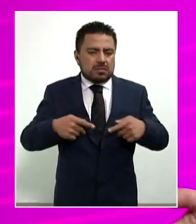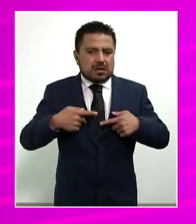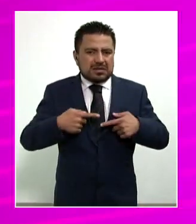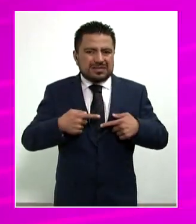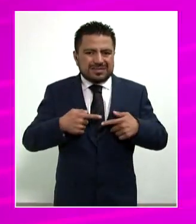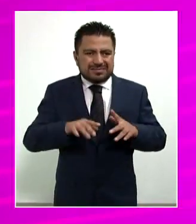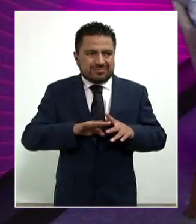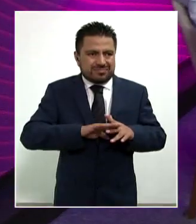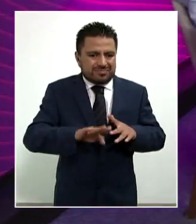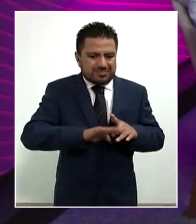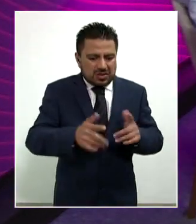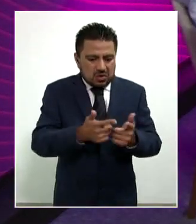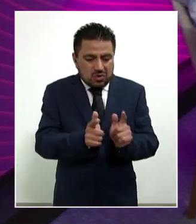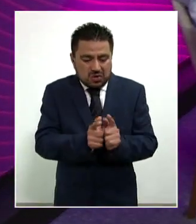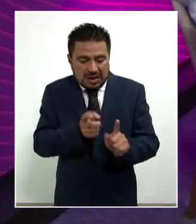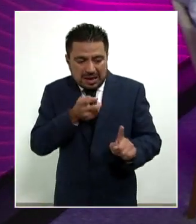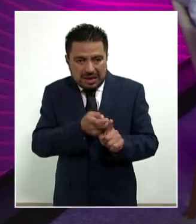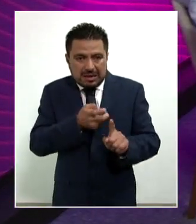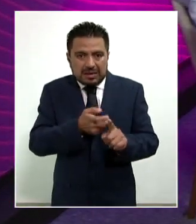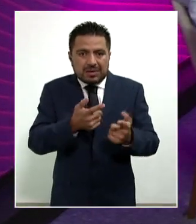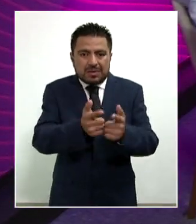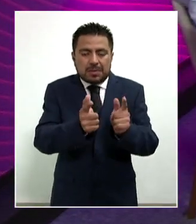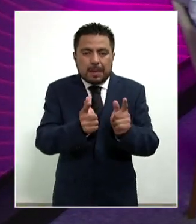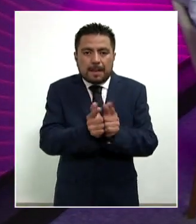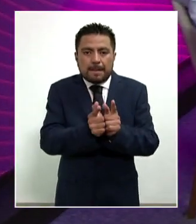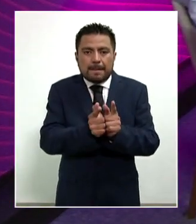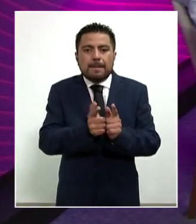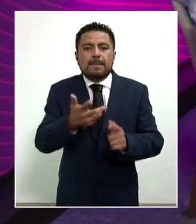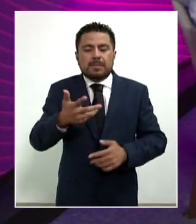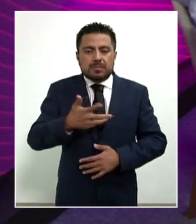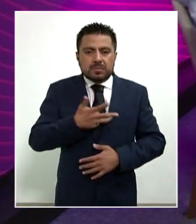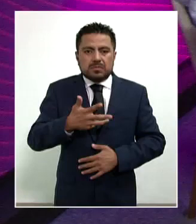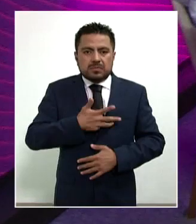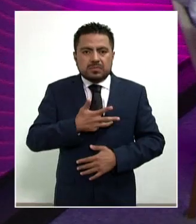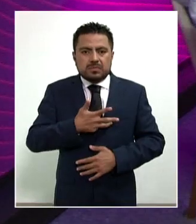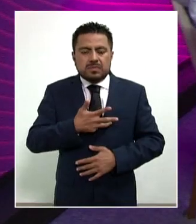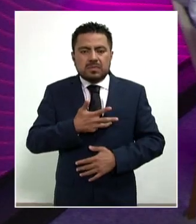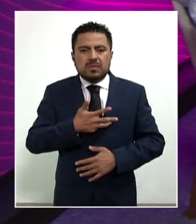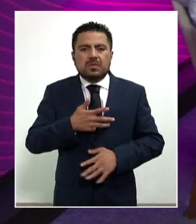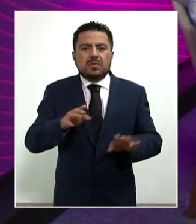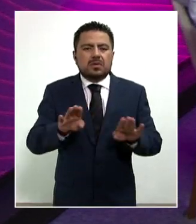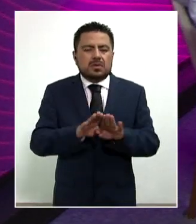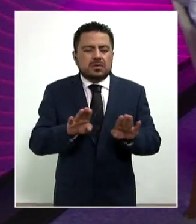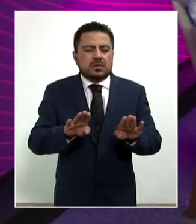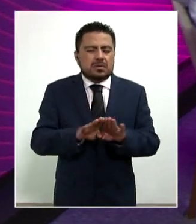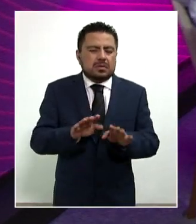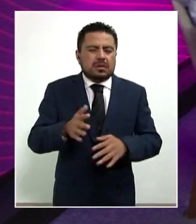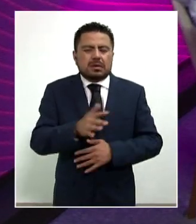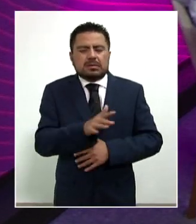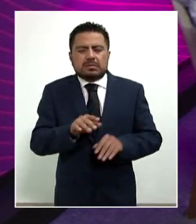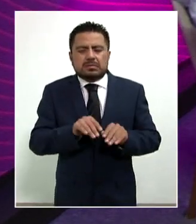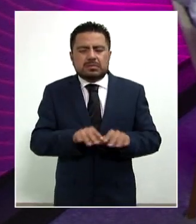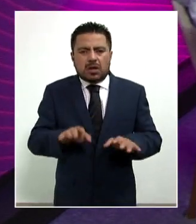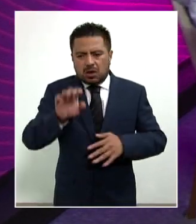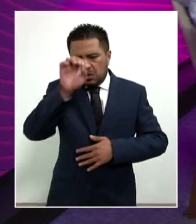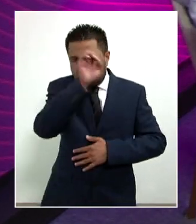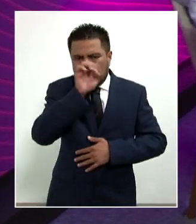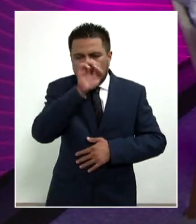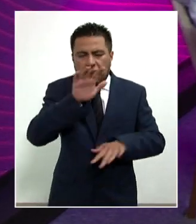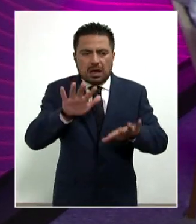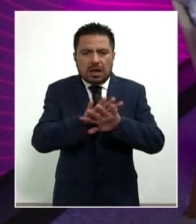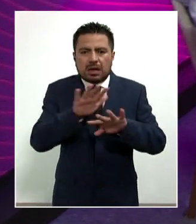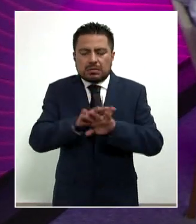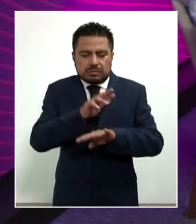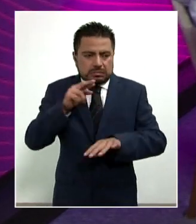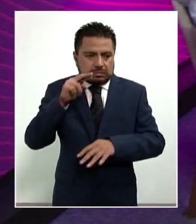migrantes, que es un grupo que tiene una especie de, convoca opiniones que cambian